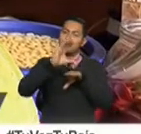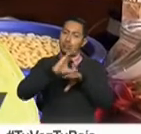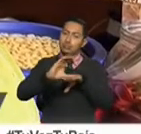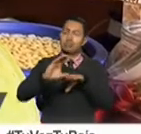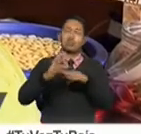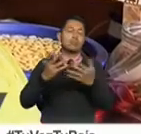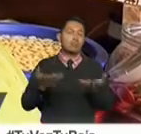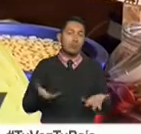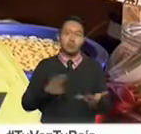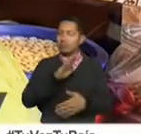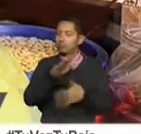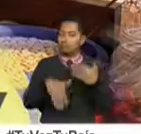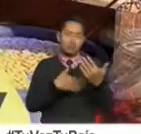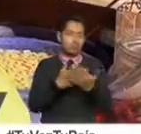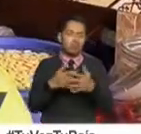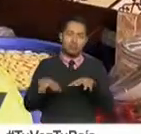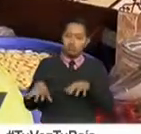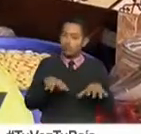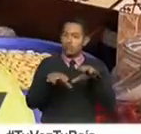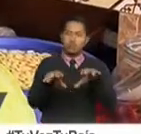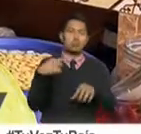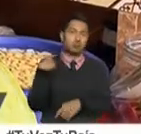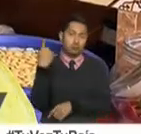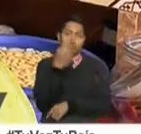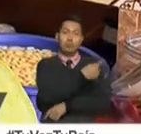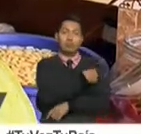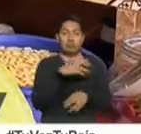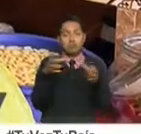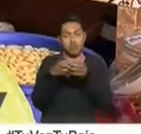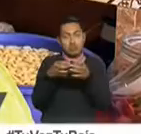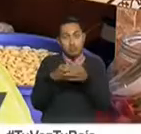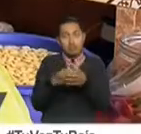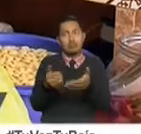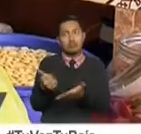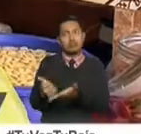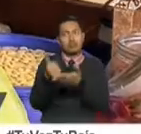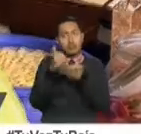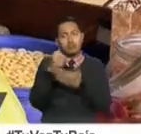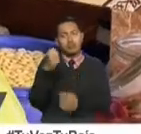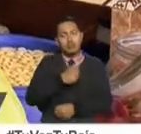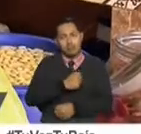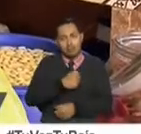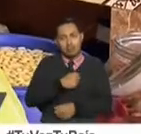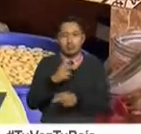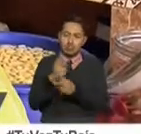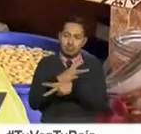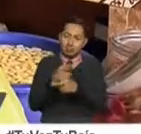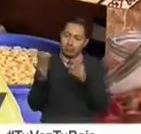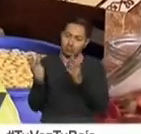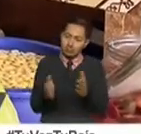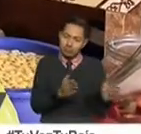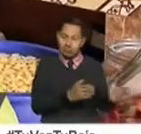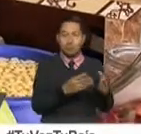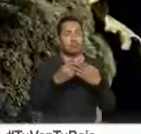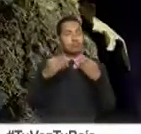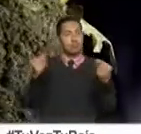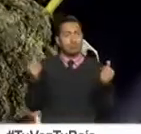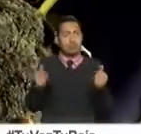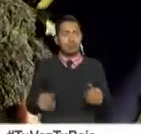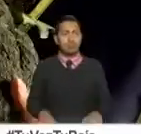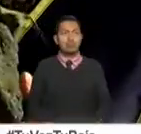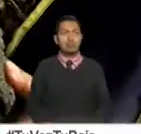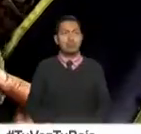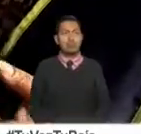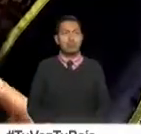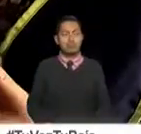que hagamos todo nosotros, formamos la asociación para nosotros mismos producir, para dar calidad y presencia. El